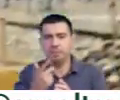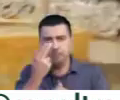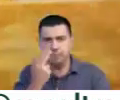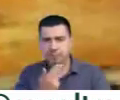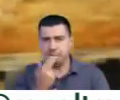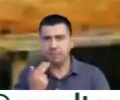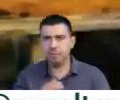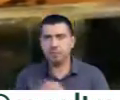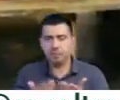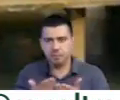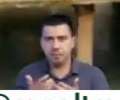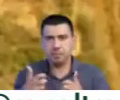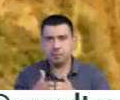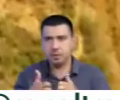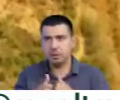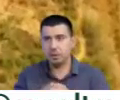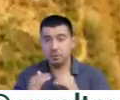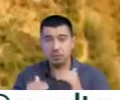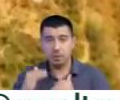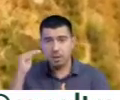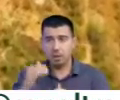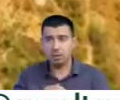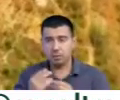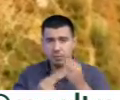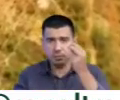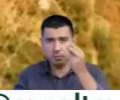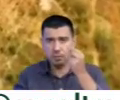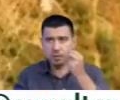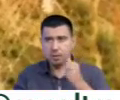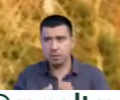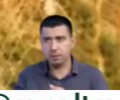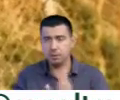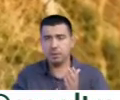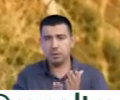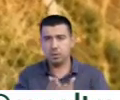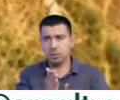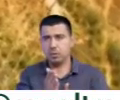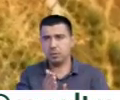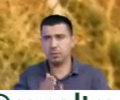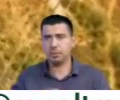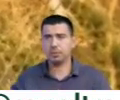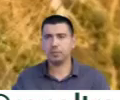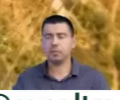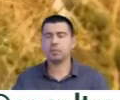en la prestación del servicio de energía con altos estándares de calidad y continuidad.